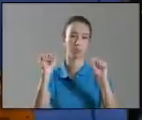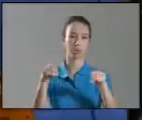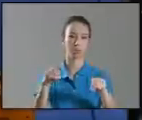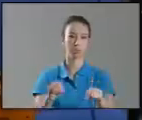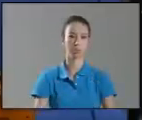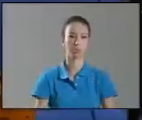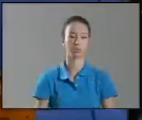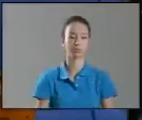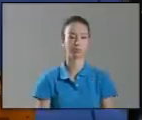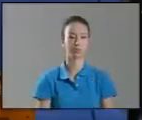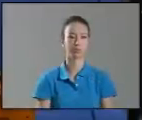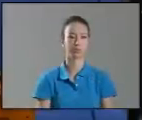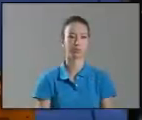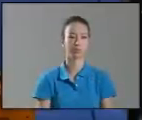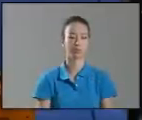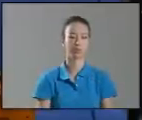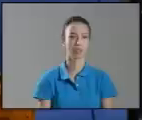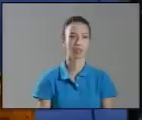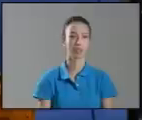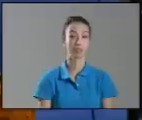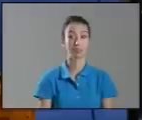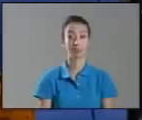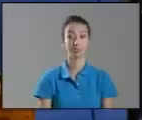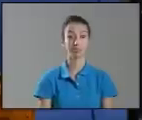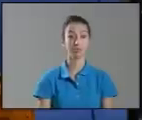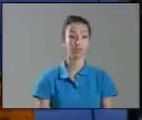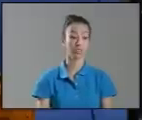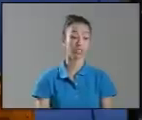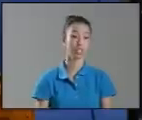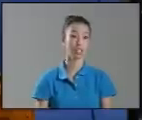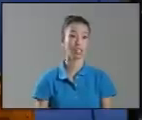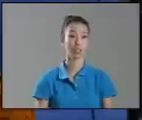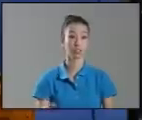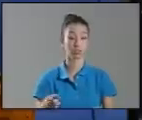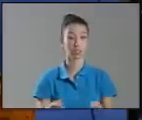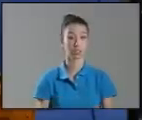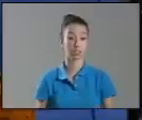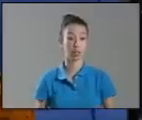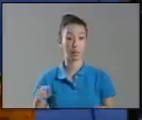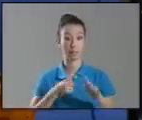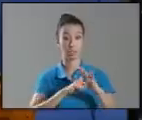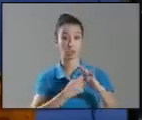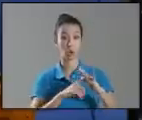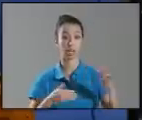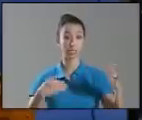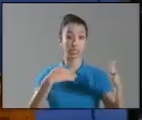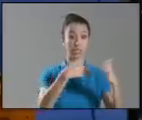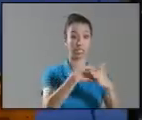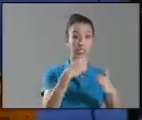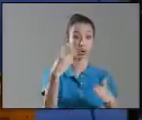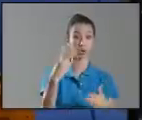confianza y autoridad y púlpito y todo lo que podíamos.